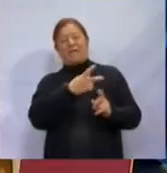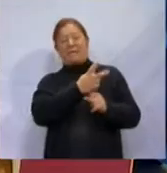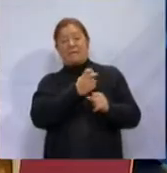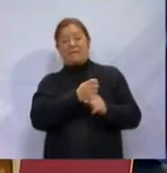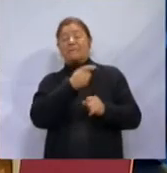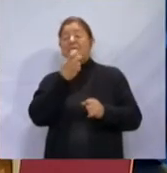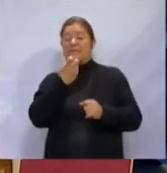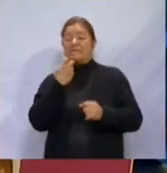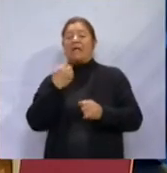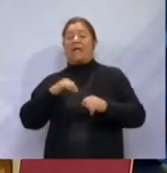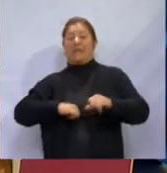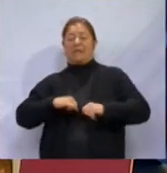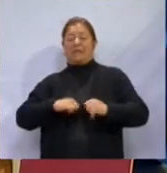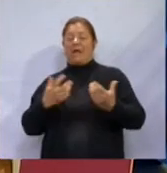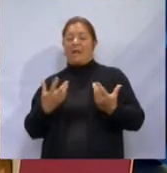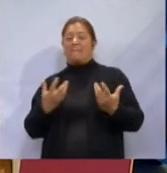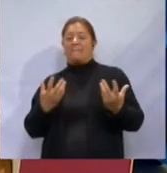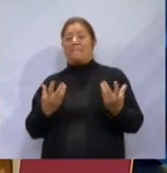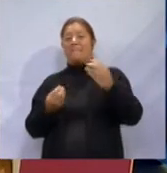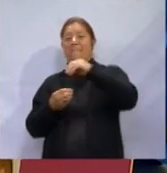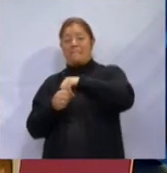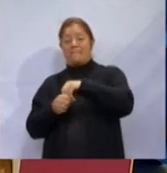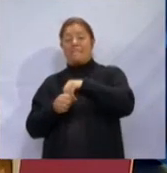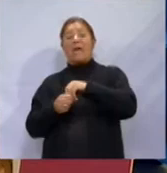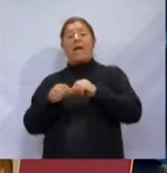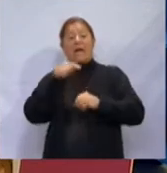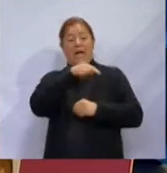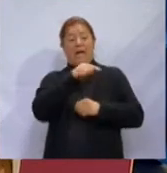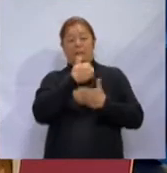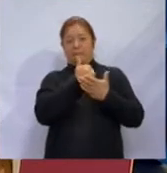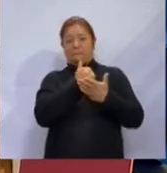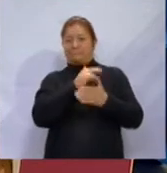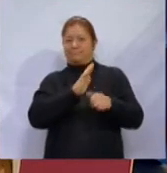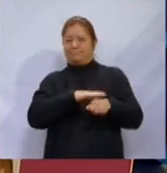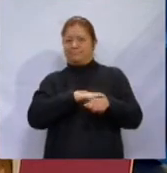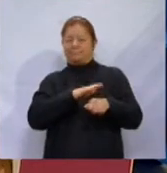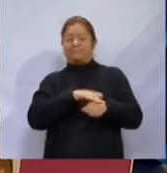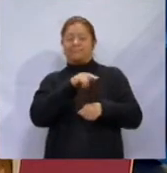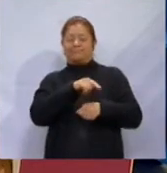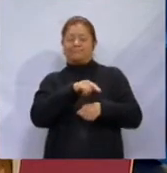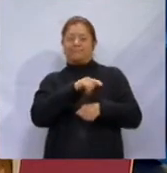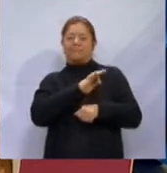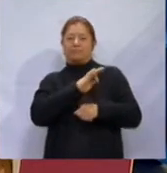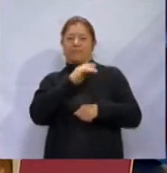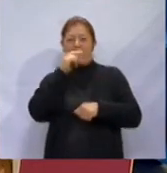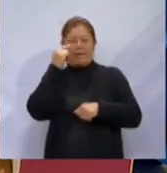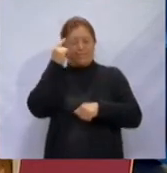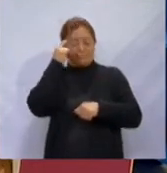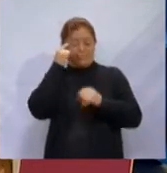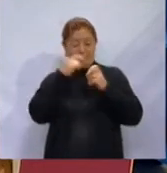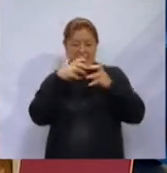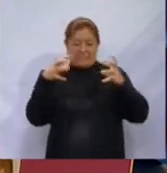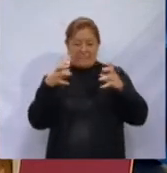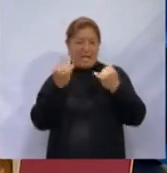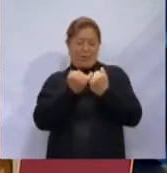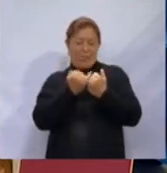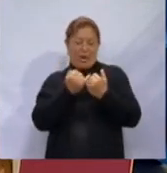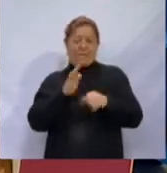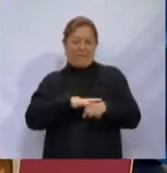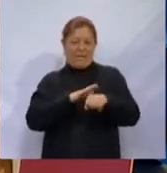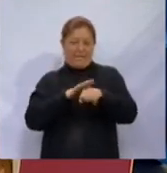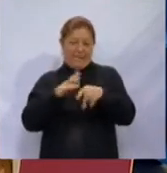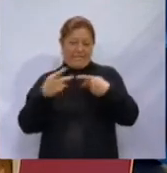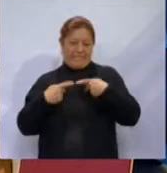y además es un crecimiento porque no saben qué nos puede estar aportando esta persona. Por supuesto, Pero